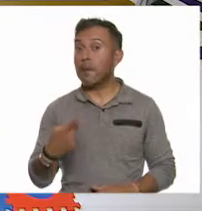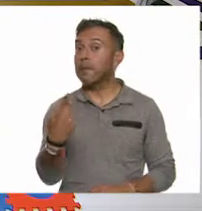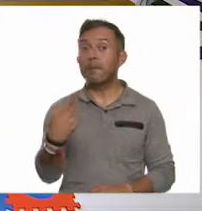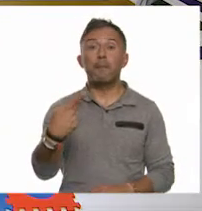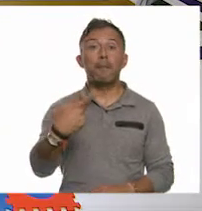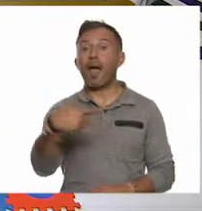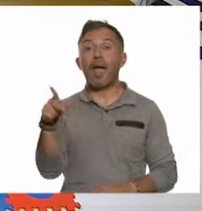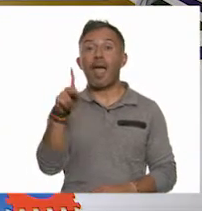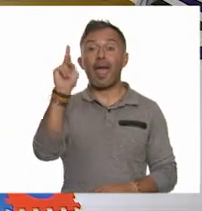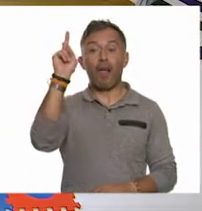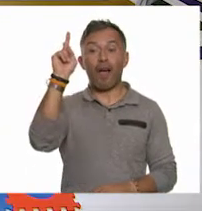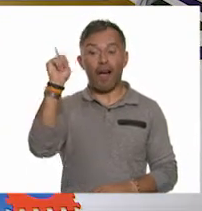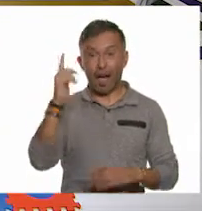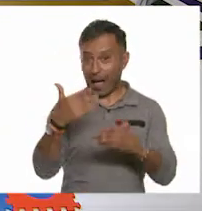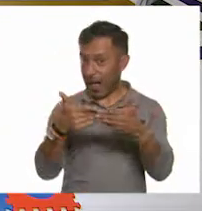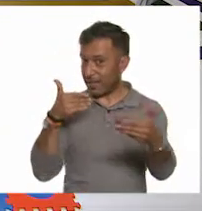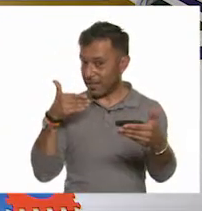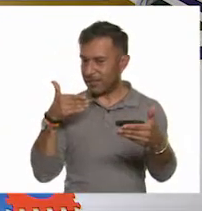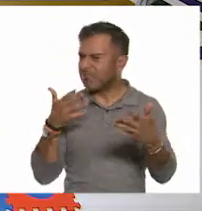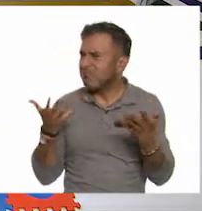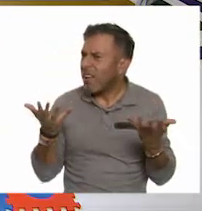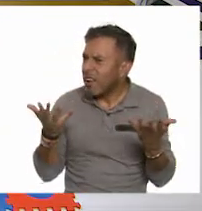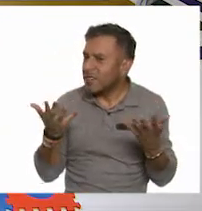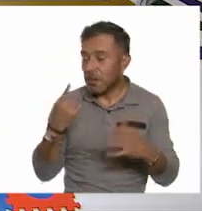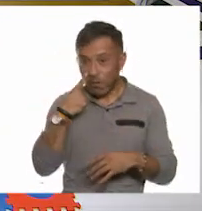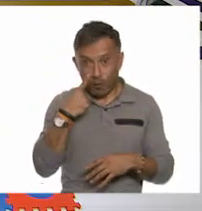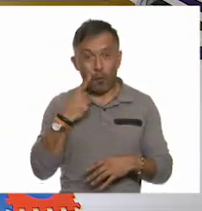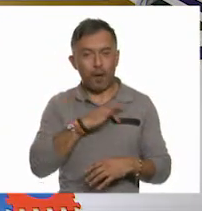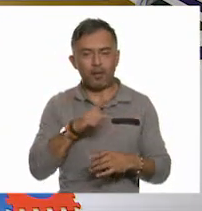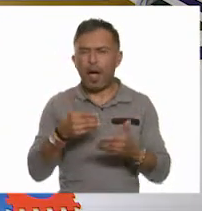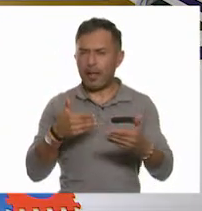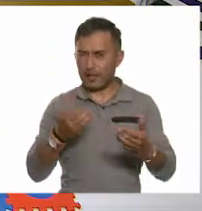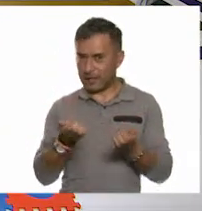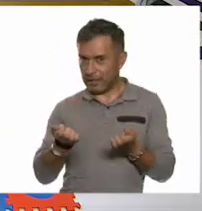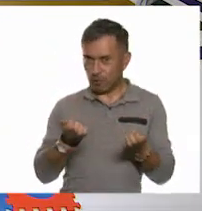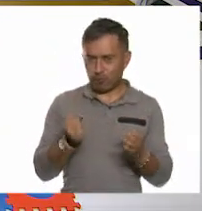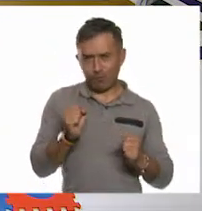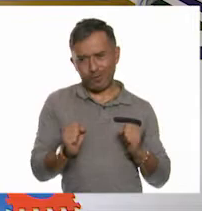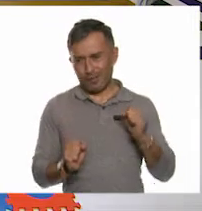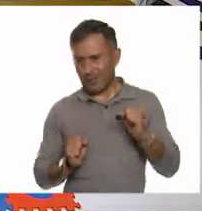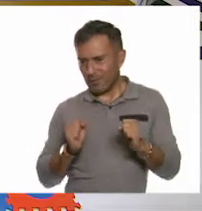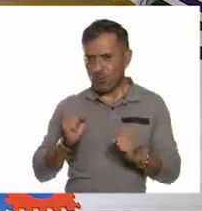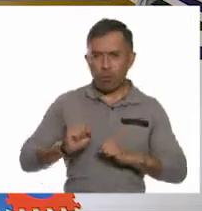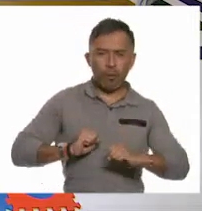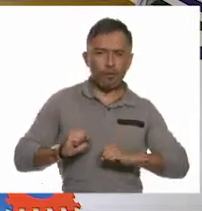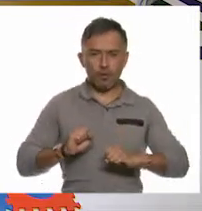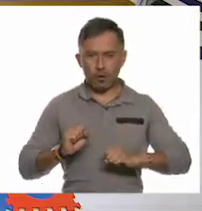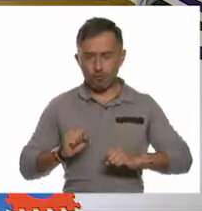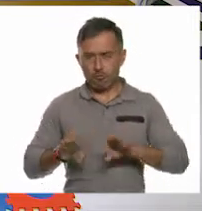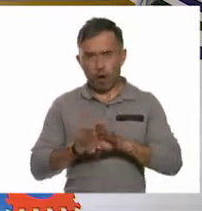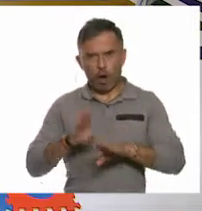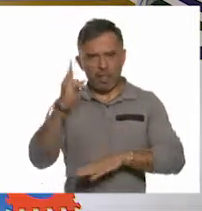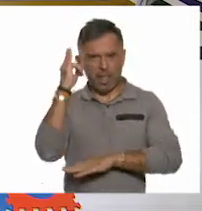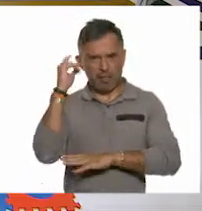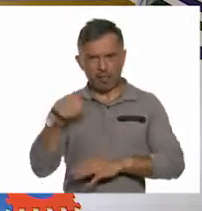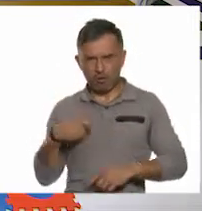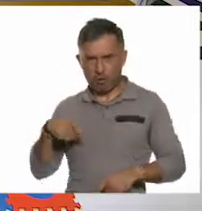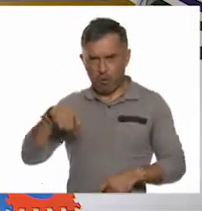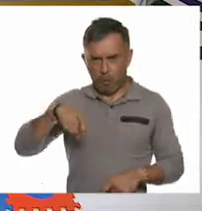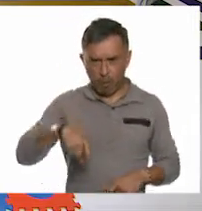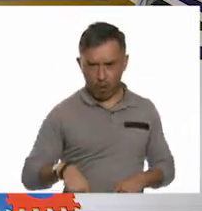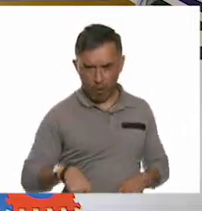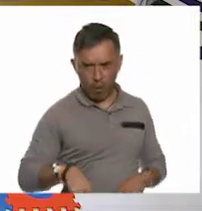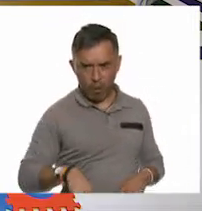Pero antes, ¿sabe qué, maestra? ¿Qué pasó? Vamos a movernos un poquito. Sí hace falta. Así como gigantes. ¿Cómo se moverían pasos de gigantes? gigante.